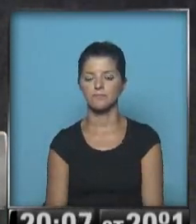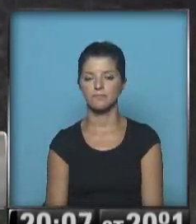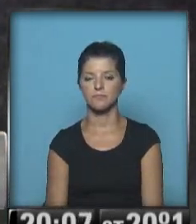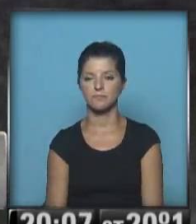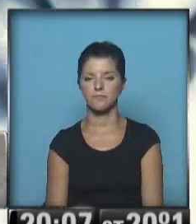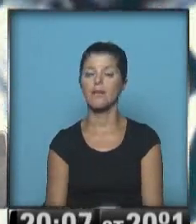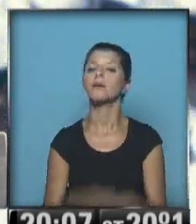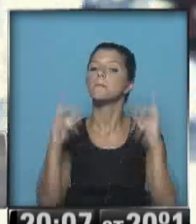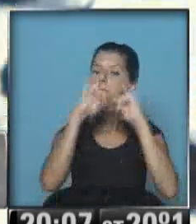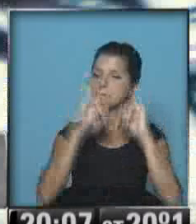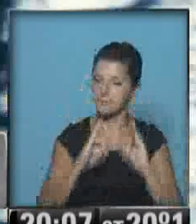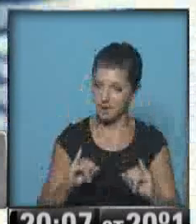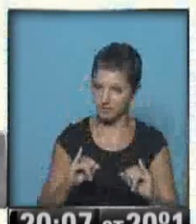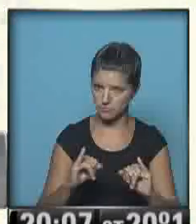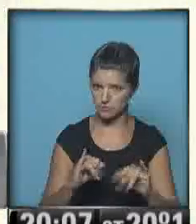y